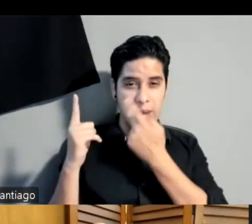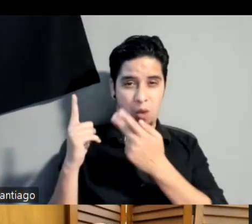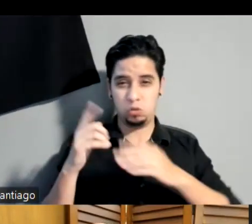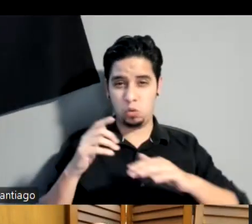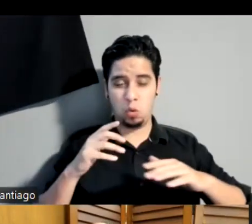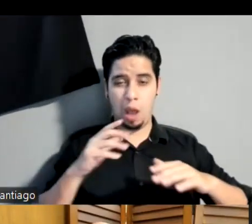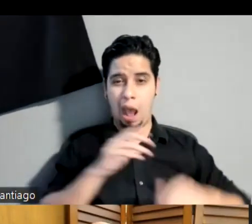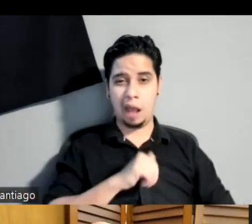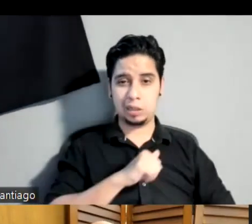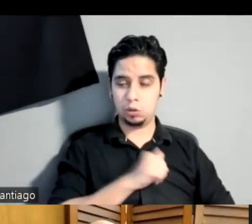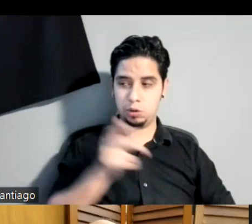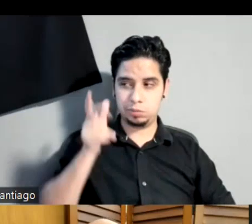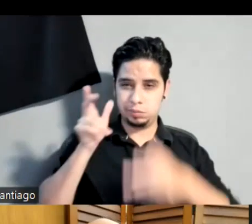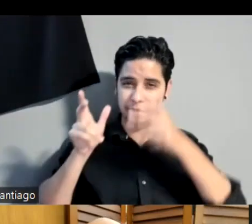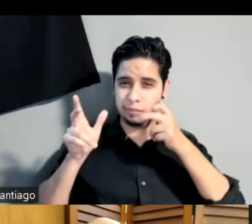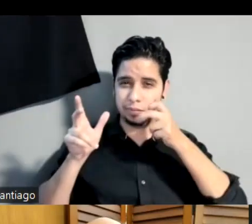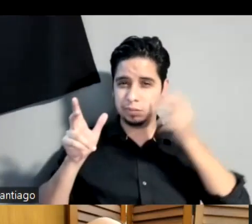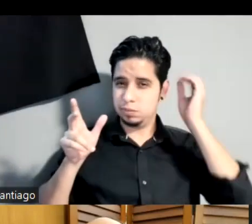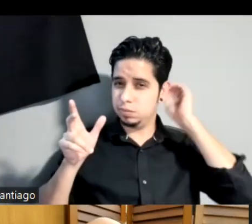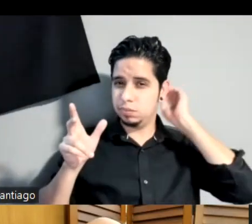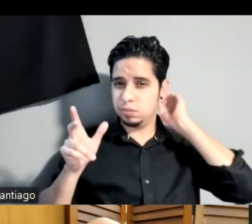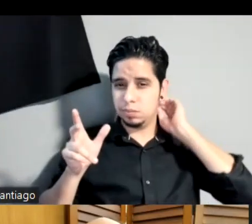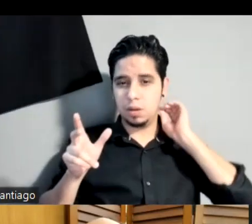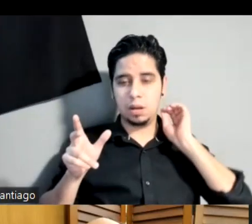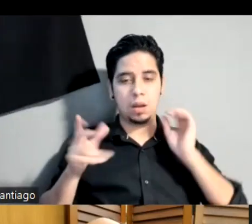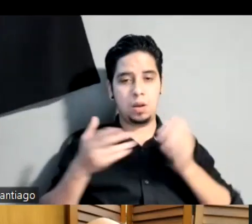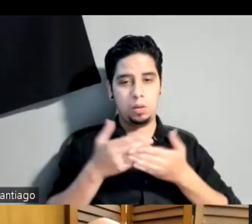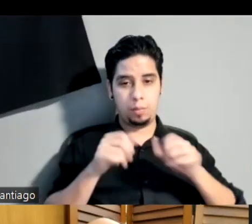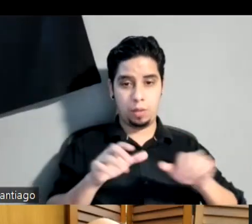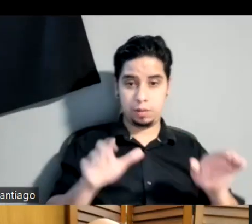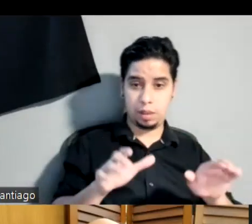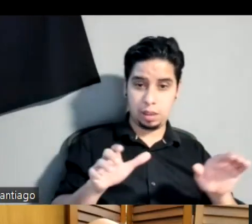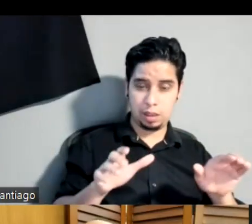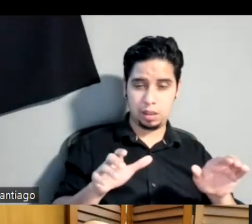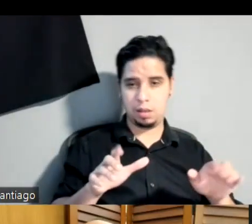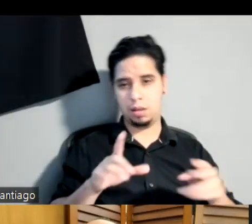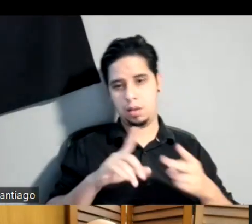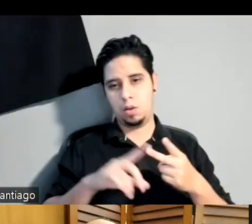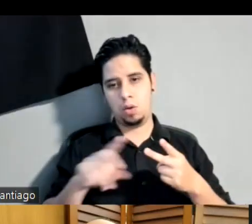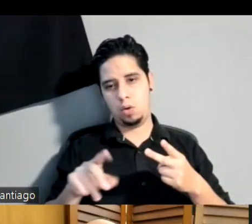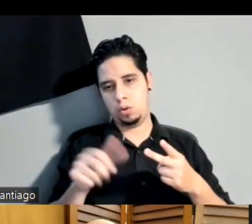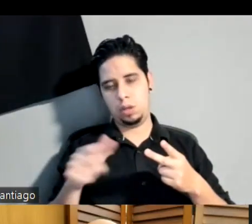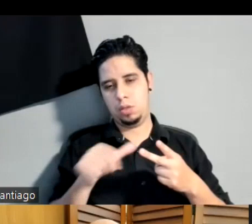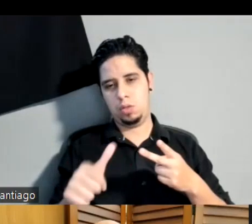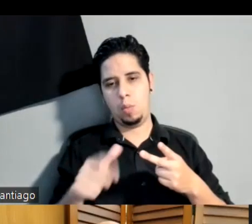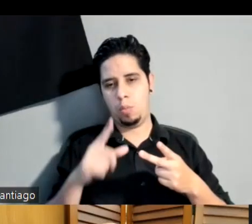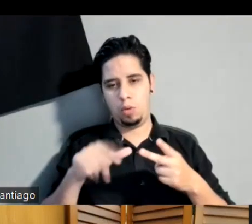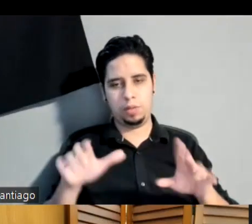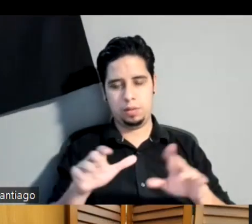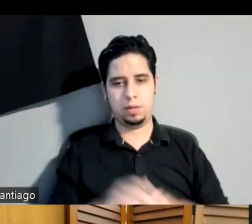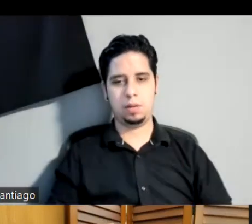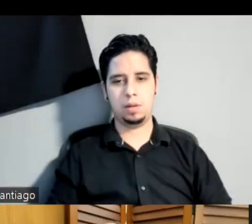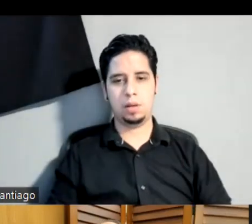ay, que. Madre. Muchas cosas que puedo hacer, otras cosas que no las puedo hacer, porque si las hago, la gente va a decir, ay, por favor, no seas tan over. No seas